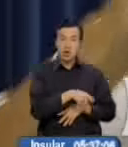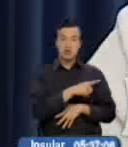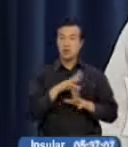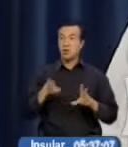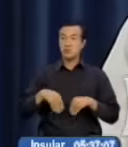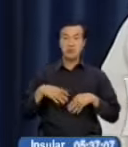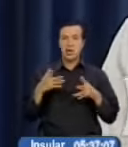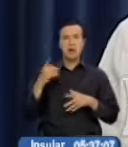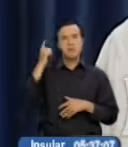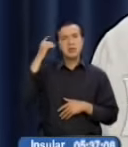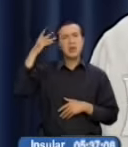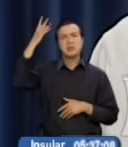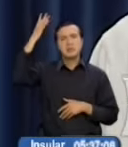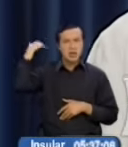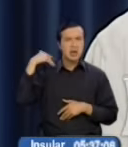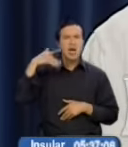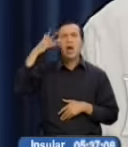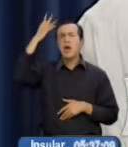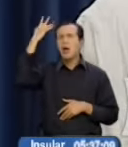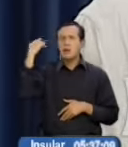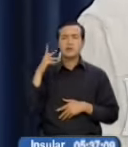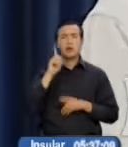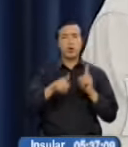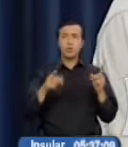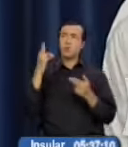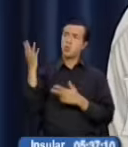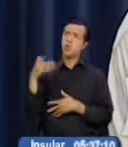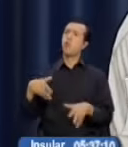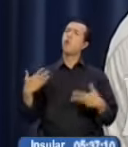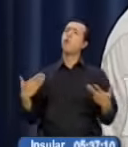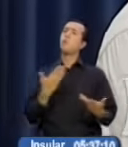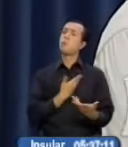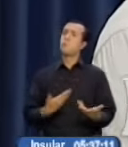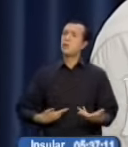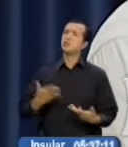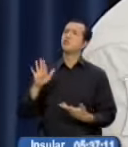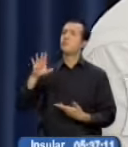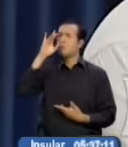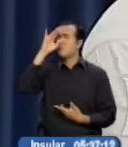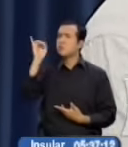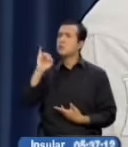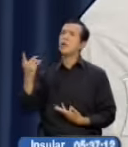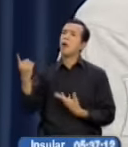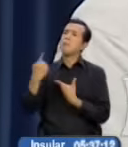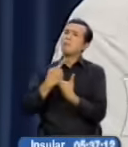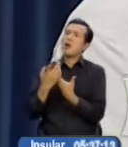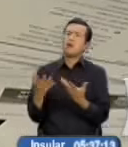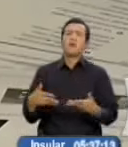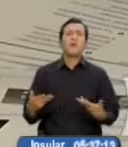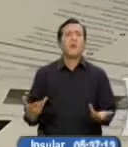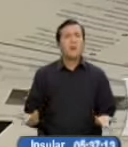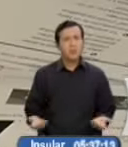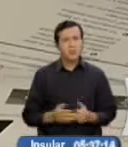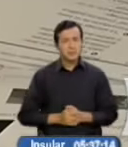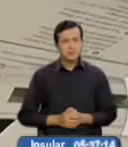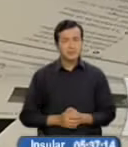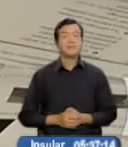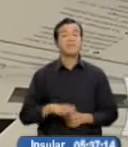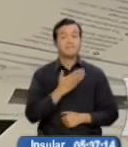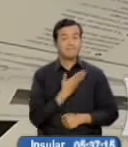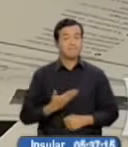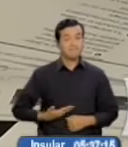mentalidad del siglo XIX, ciertos pasivos, que cómo este presidente, más un de izquierda, se permite decirnos qué hacer. El